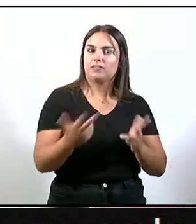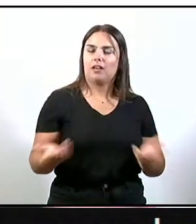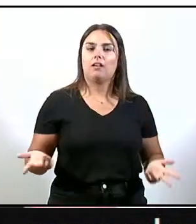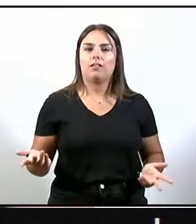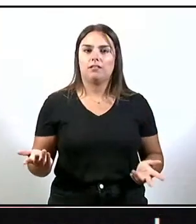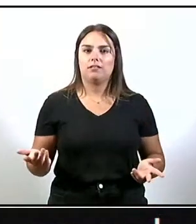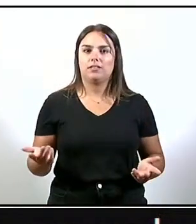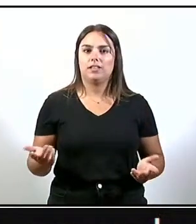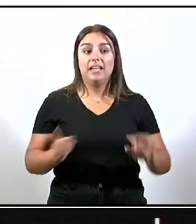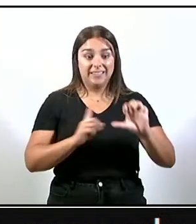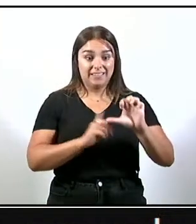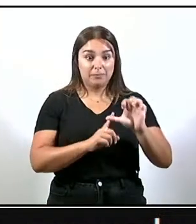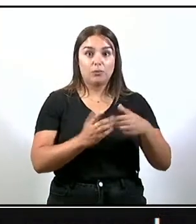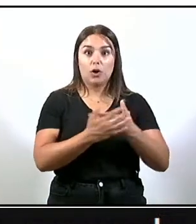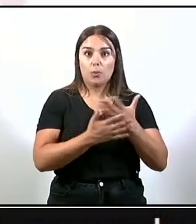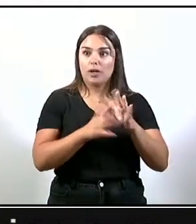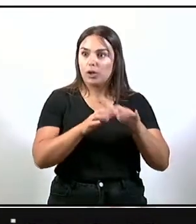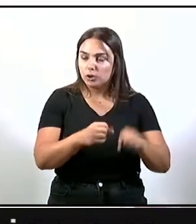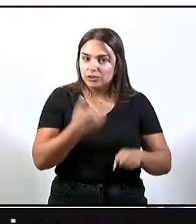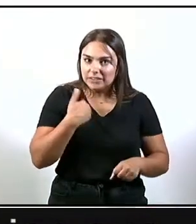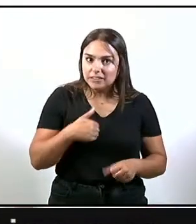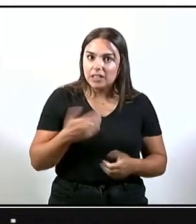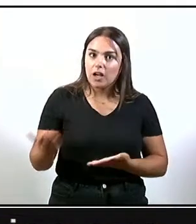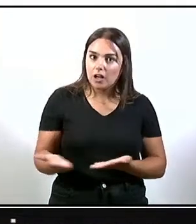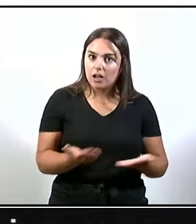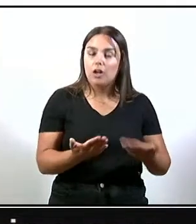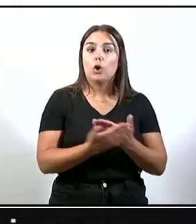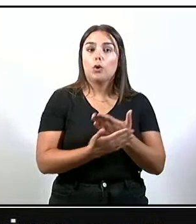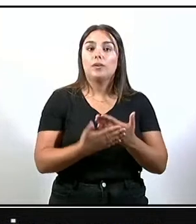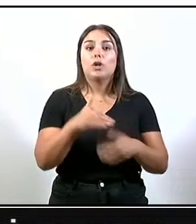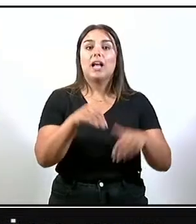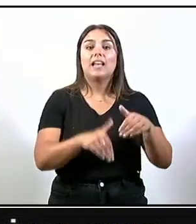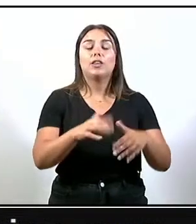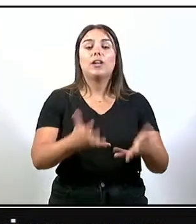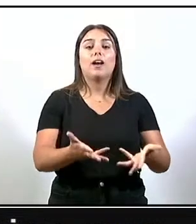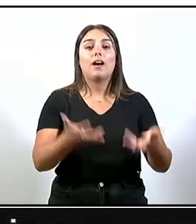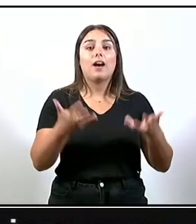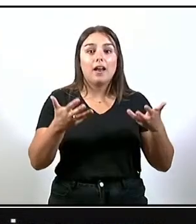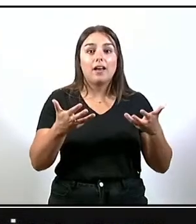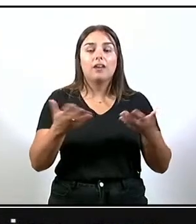Dejen que Extremadura pueda tener un gobierno. Dejen que pueda gobernar quien ganó las elecciones.